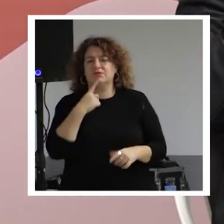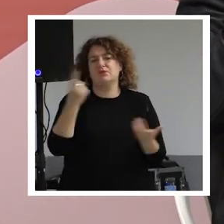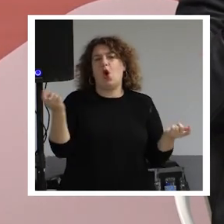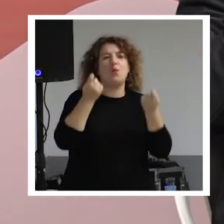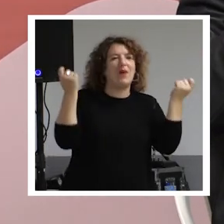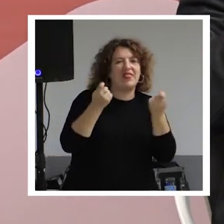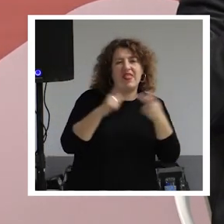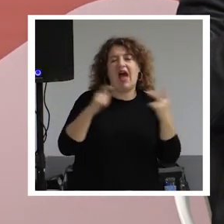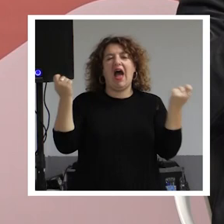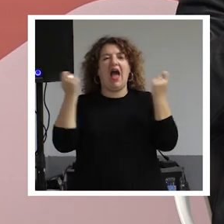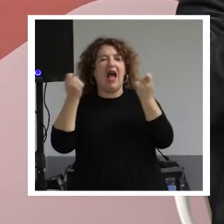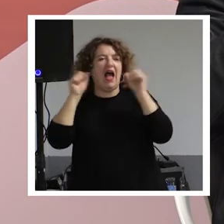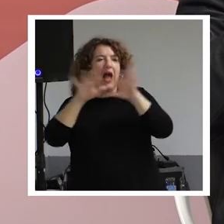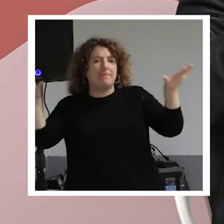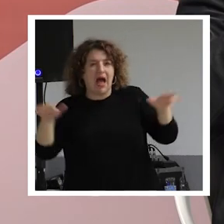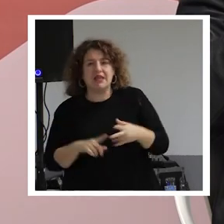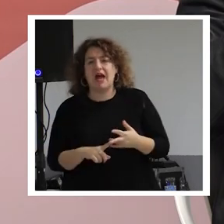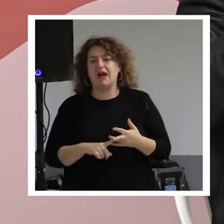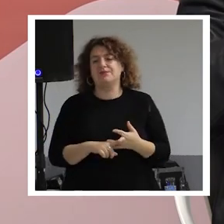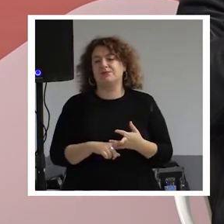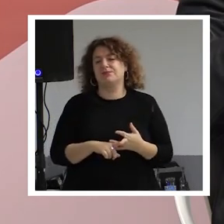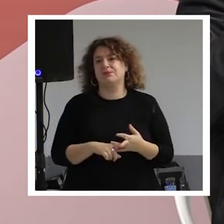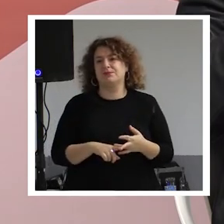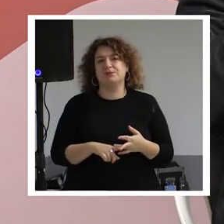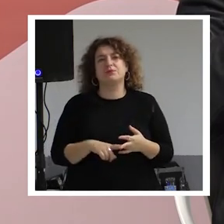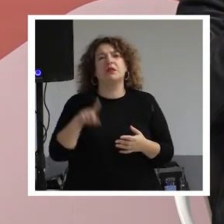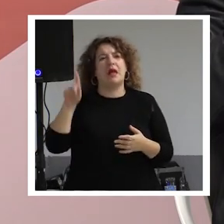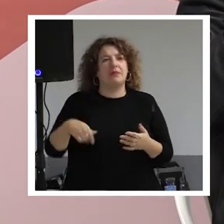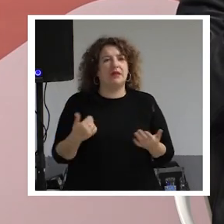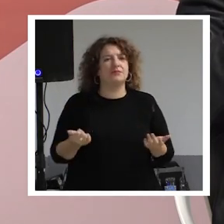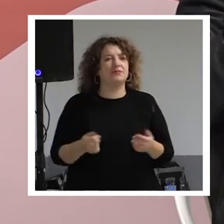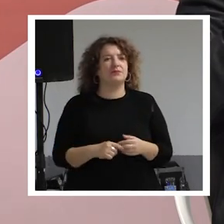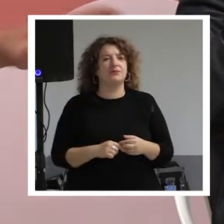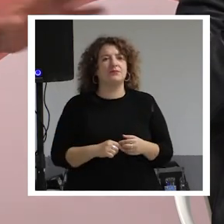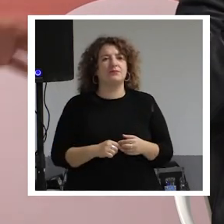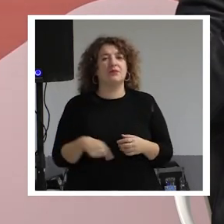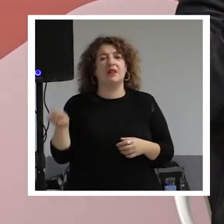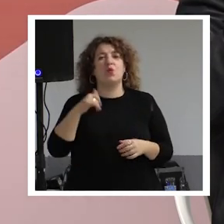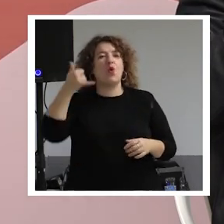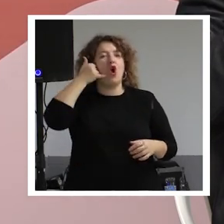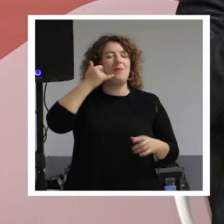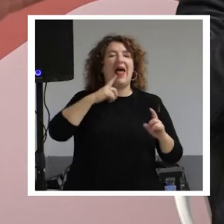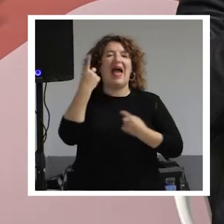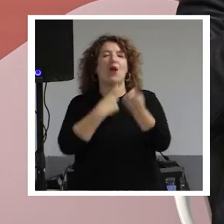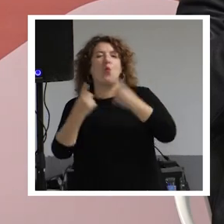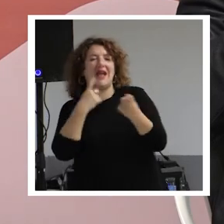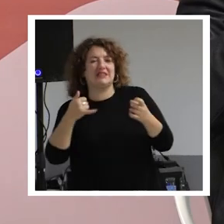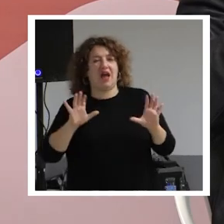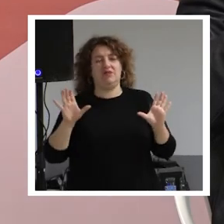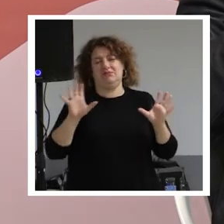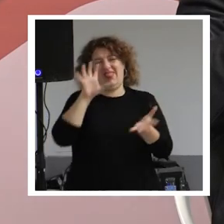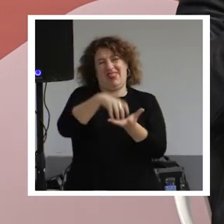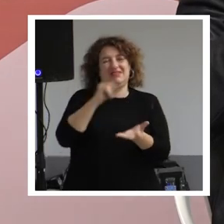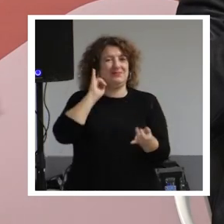están enfocados en las elecciones Cuando llega la elección contratan se contrata este todo se